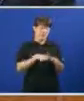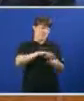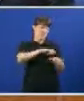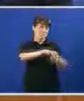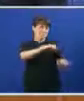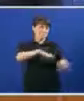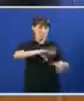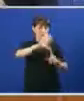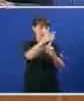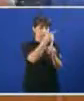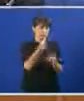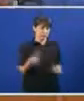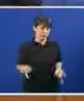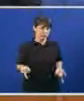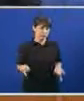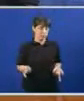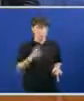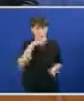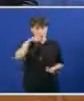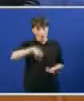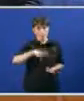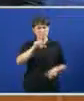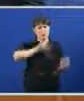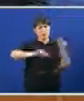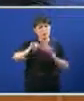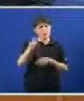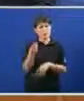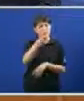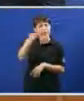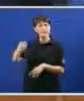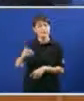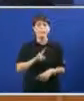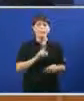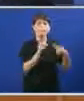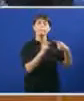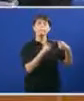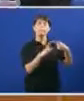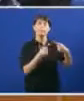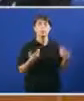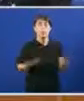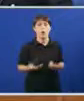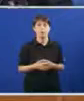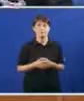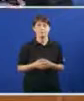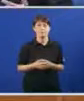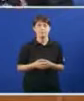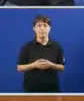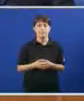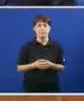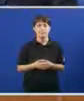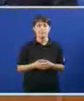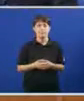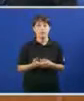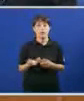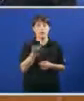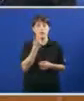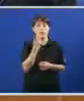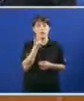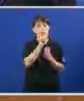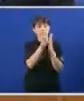nos. Por eso, hoxe vamos a adoptar dúas decisións adicionais. A primeira delas é dispoñer de unha nova